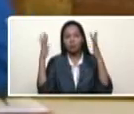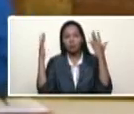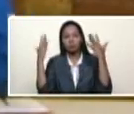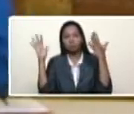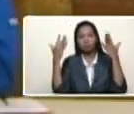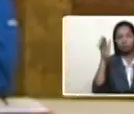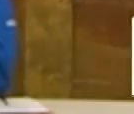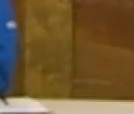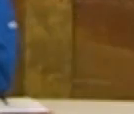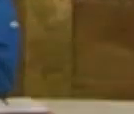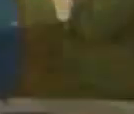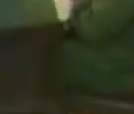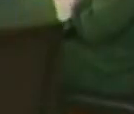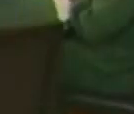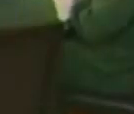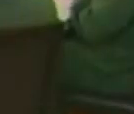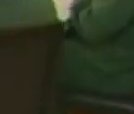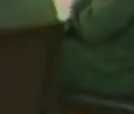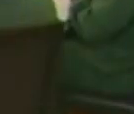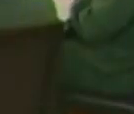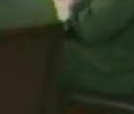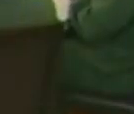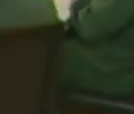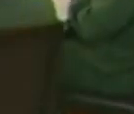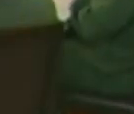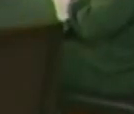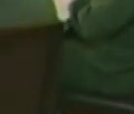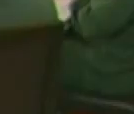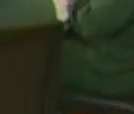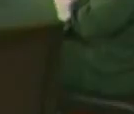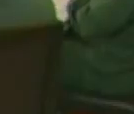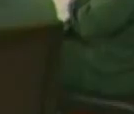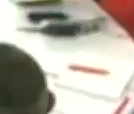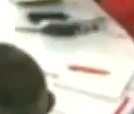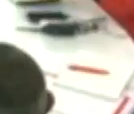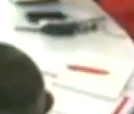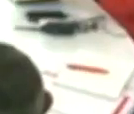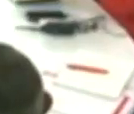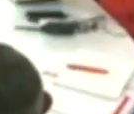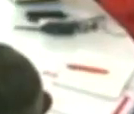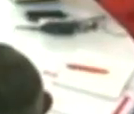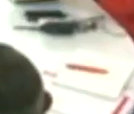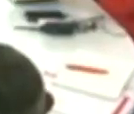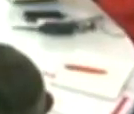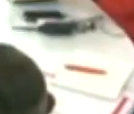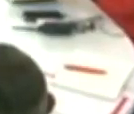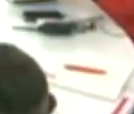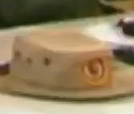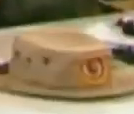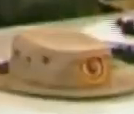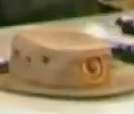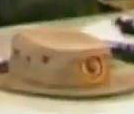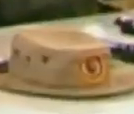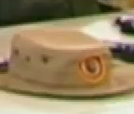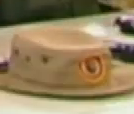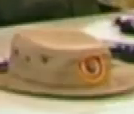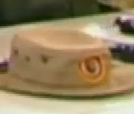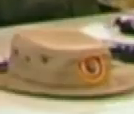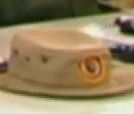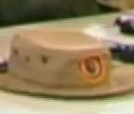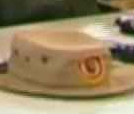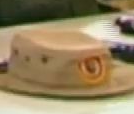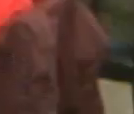Nacional Bolivariana, leal, firme, obediente, disciplinada, subordinada a la Constitución y al